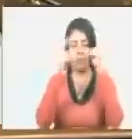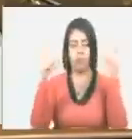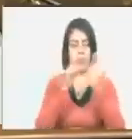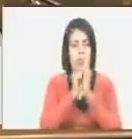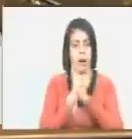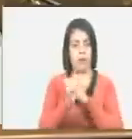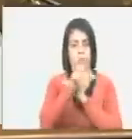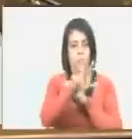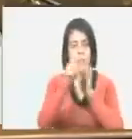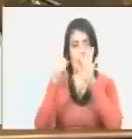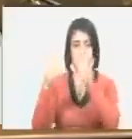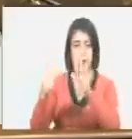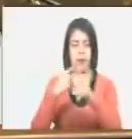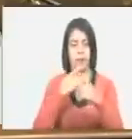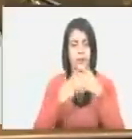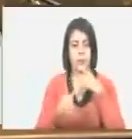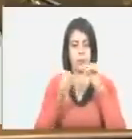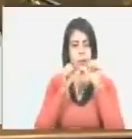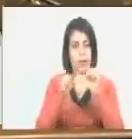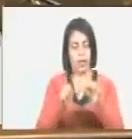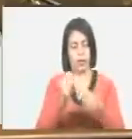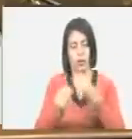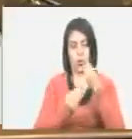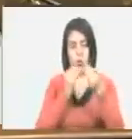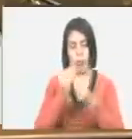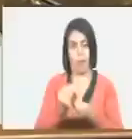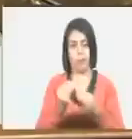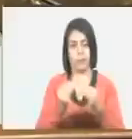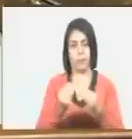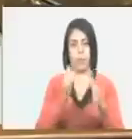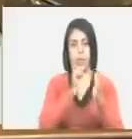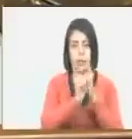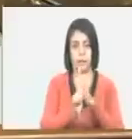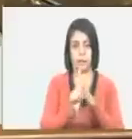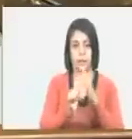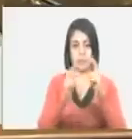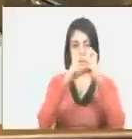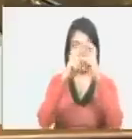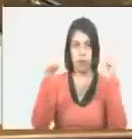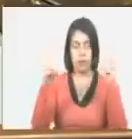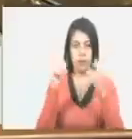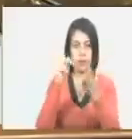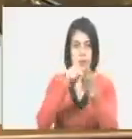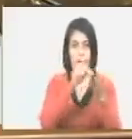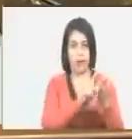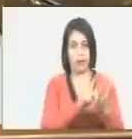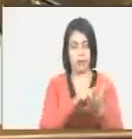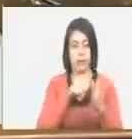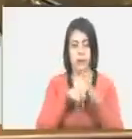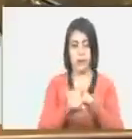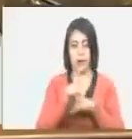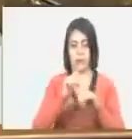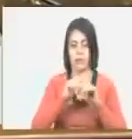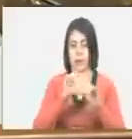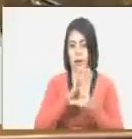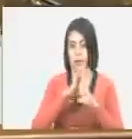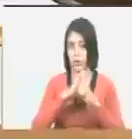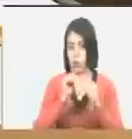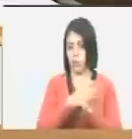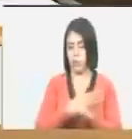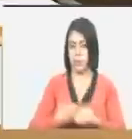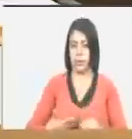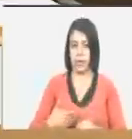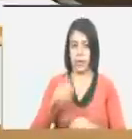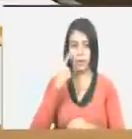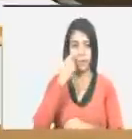del artículo 36, quedando redactado de la siguiente manera. Epígrafe, audiencia de fondo. Es todo, presidente. En consideración